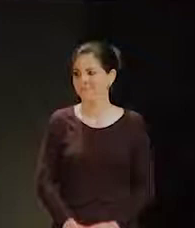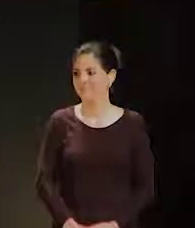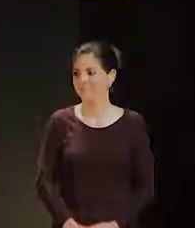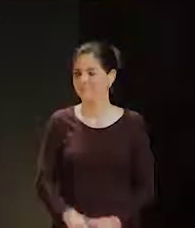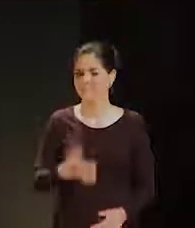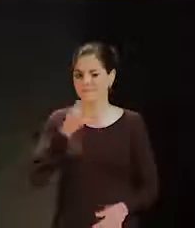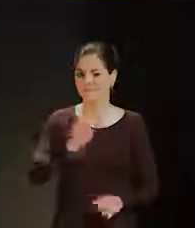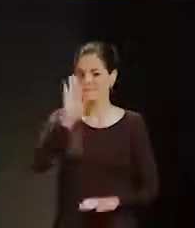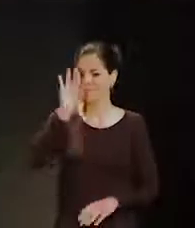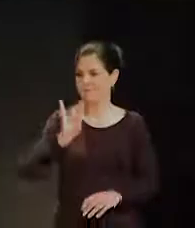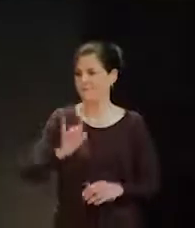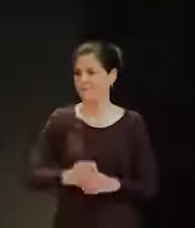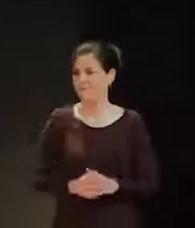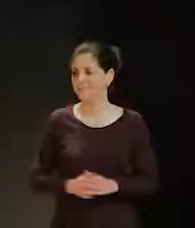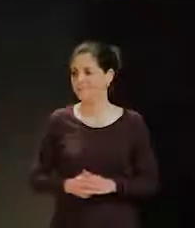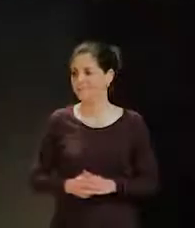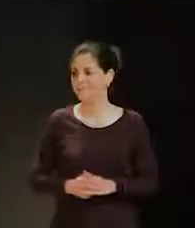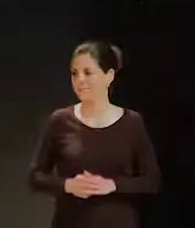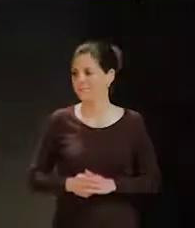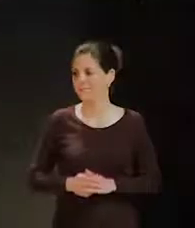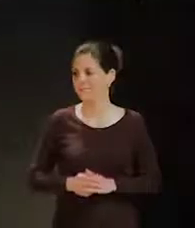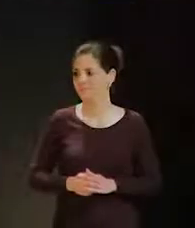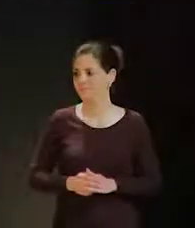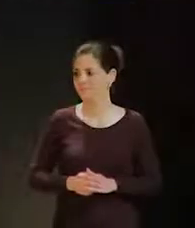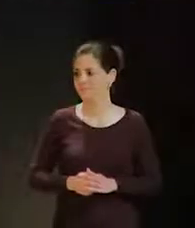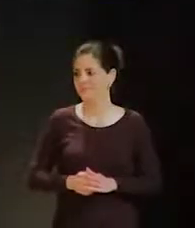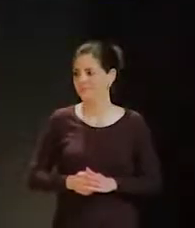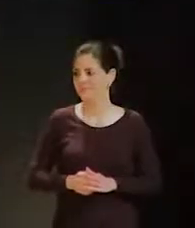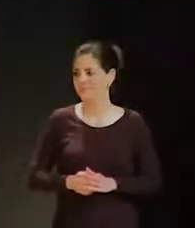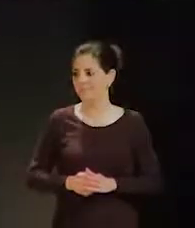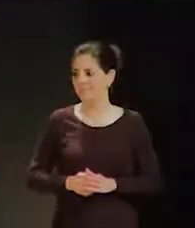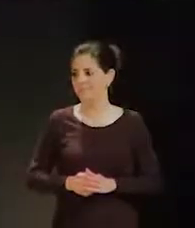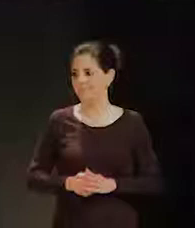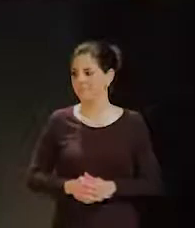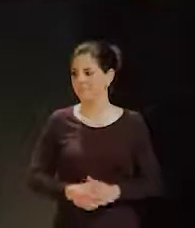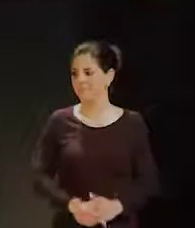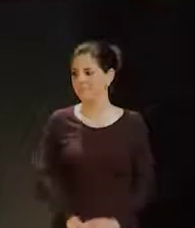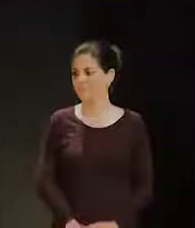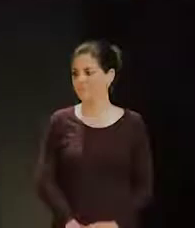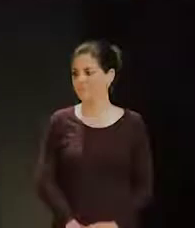¿Quién ha levantado la mano? Y está un otro. Y está un otro médico.